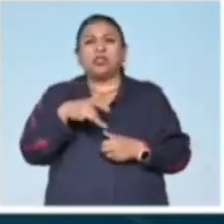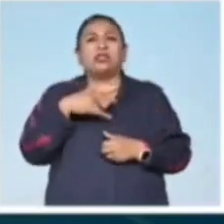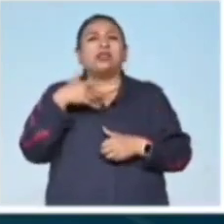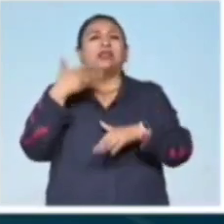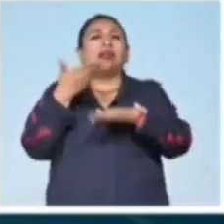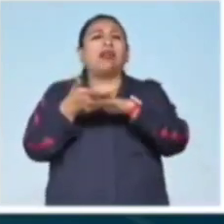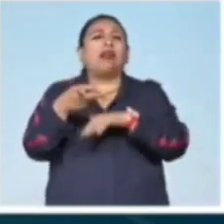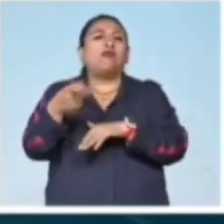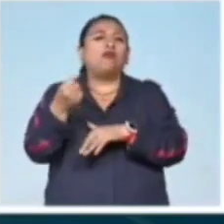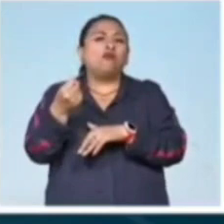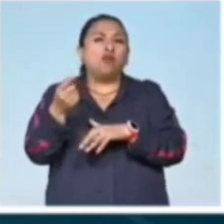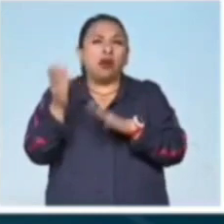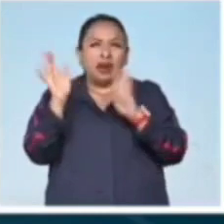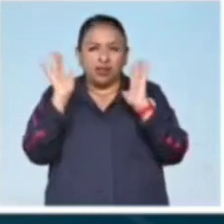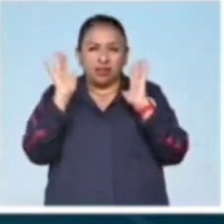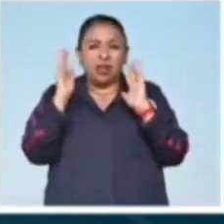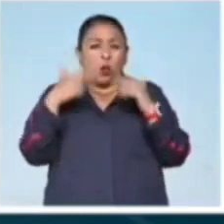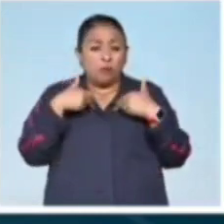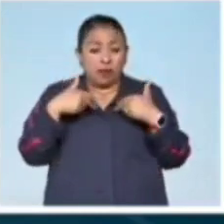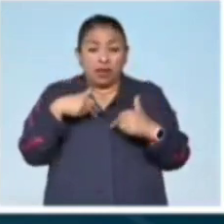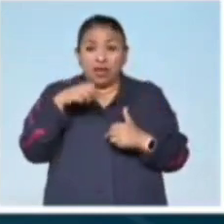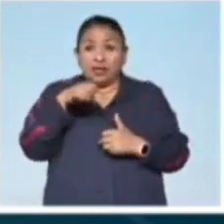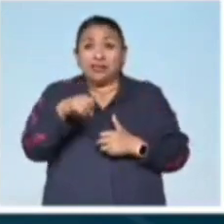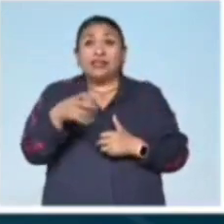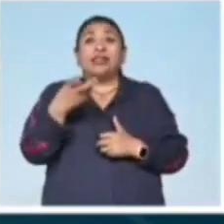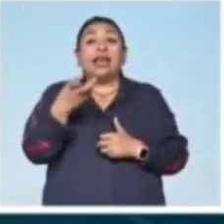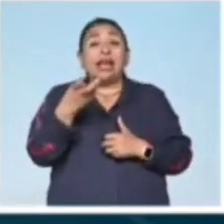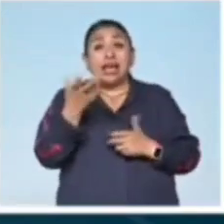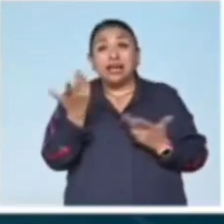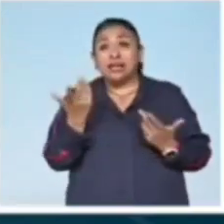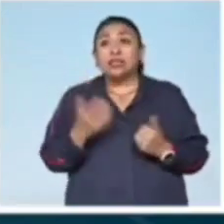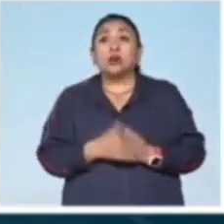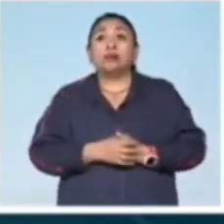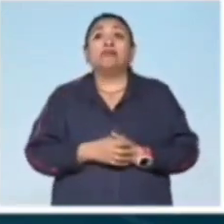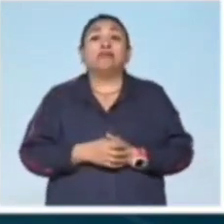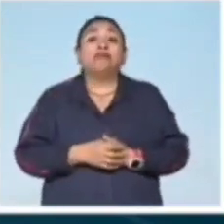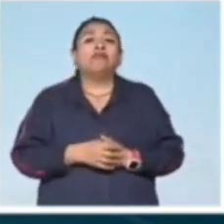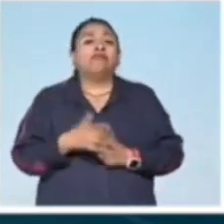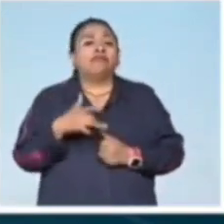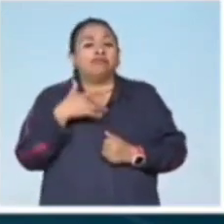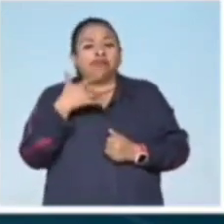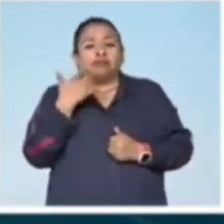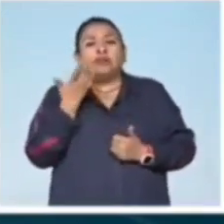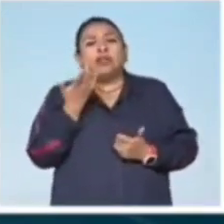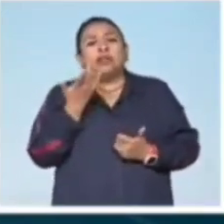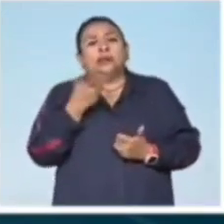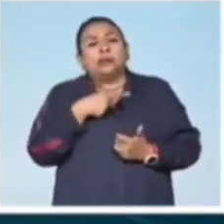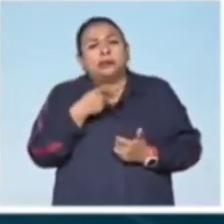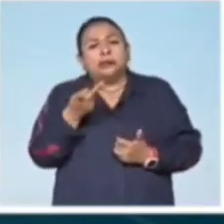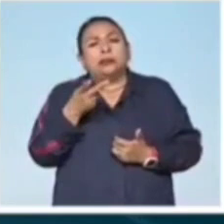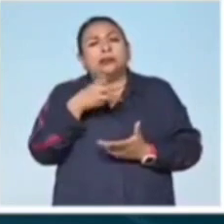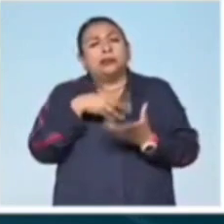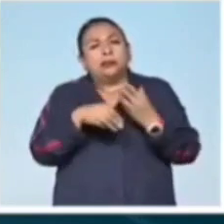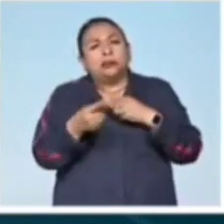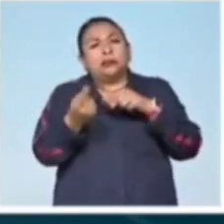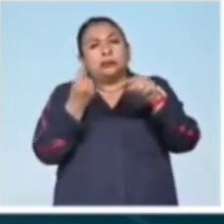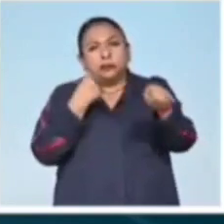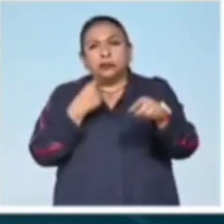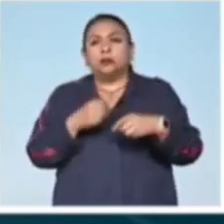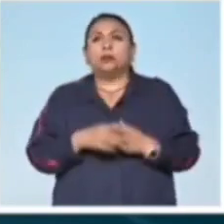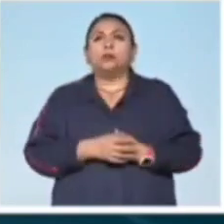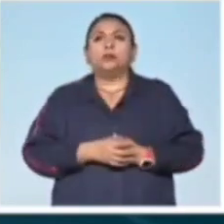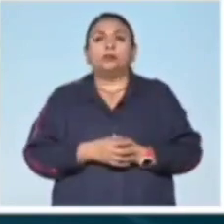lastimada. Y su humanidad es lo que nos hace tener compasión, tener empatía.